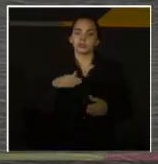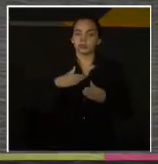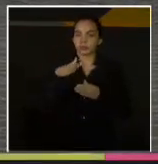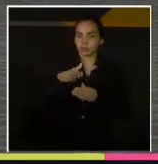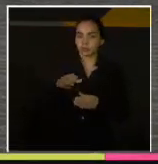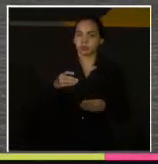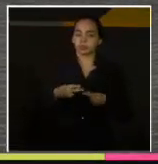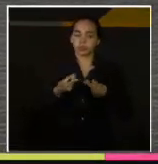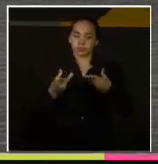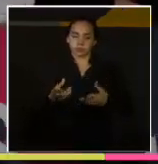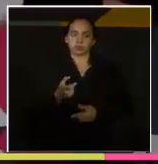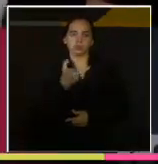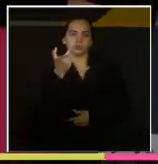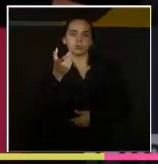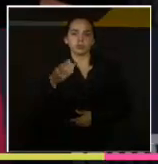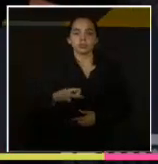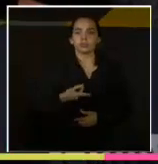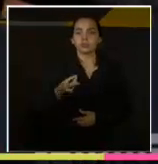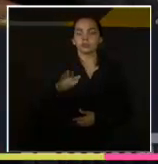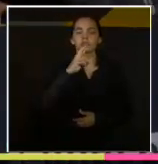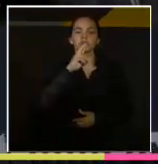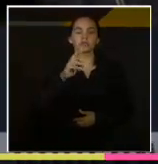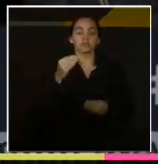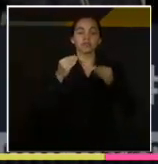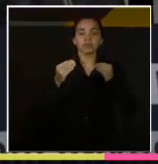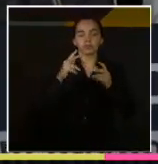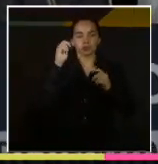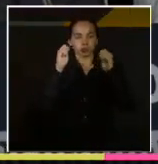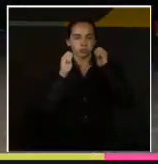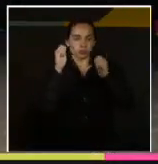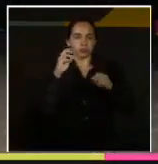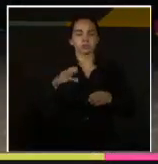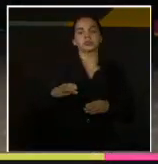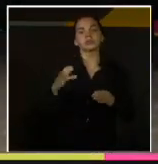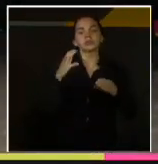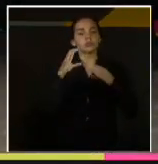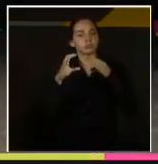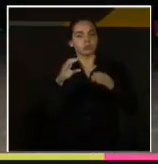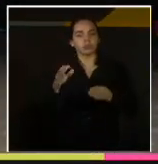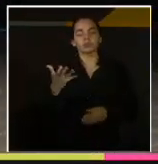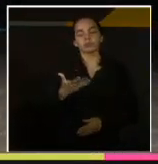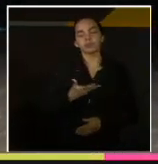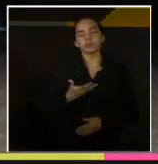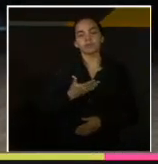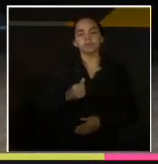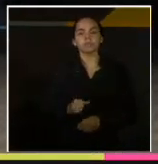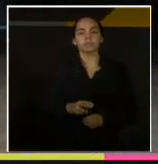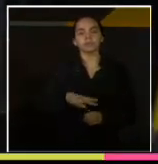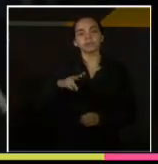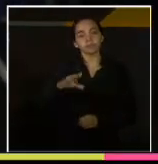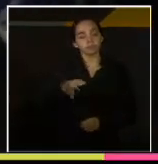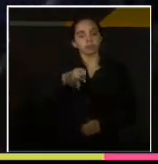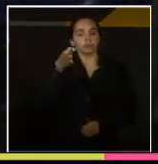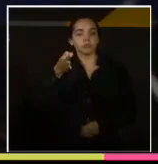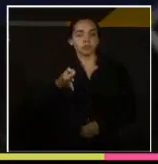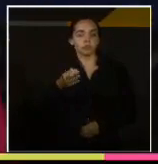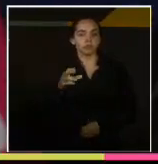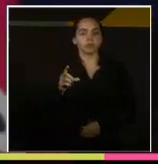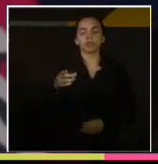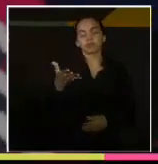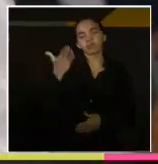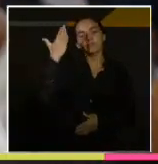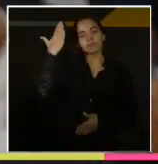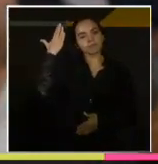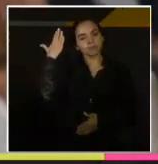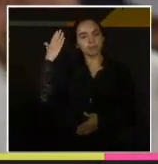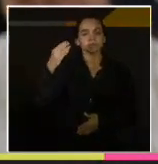del presupuesto poderle dar solución a muchos temas que en las comunidades se están teniendo. Vamos a plantear también, lo hemos hecho, me